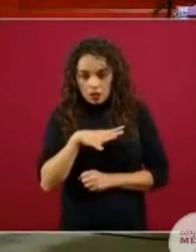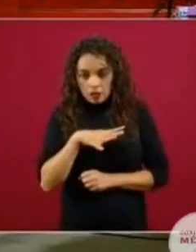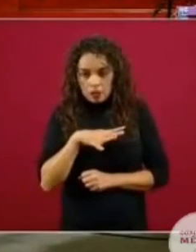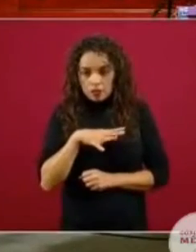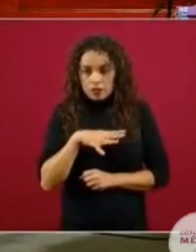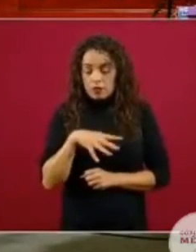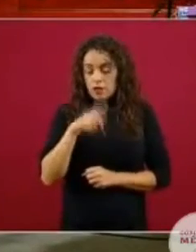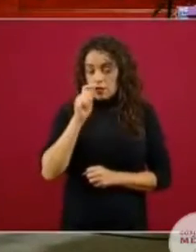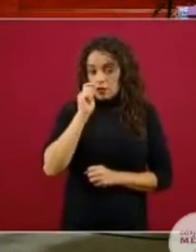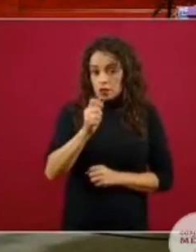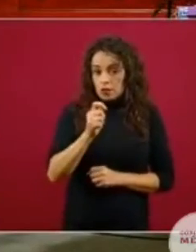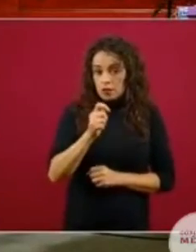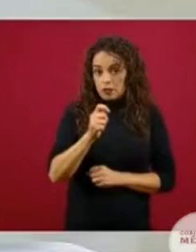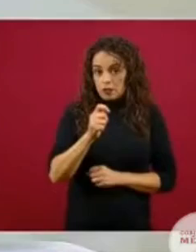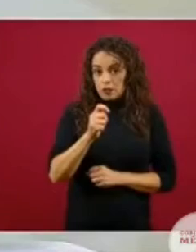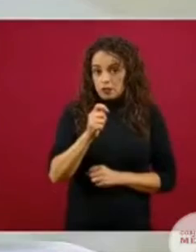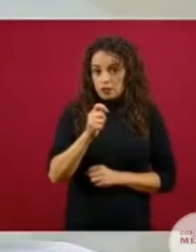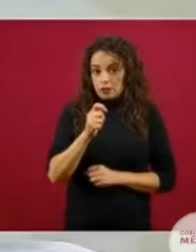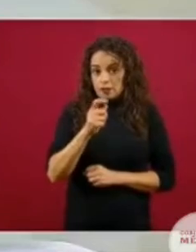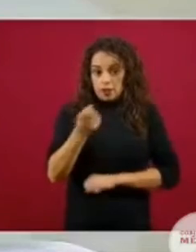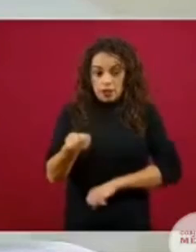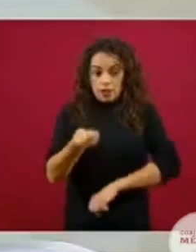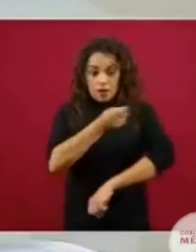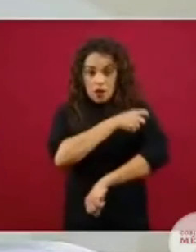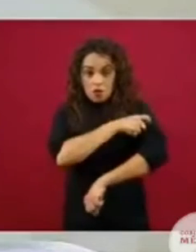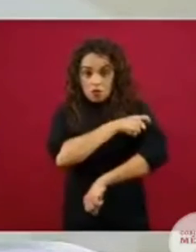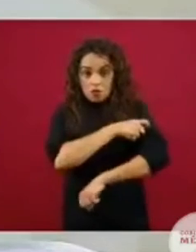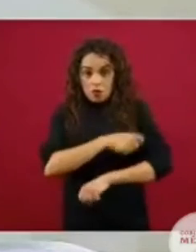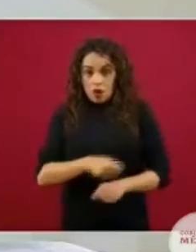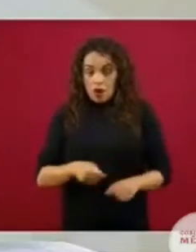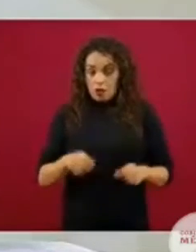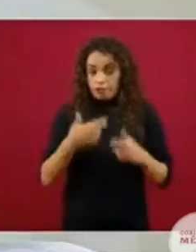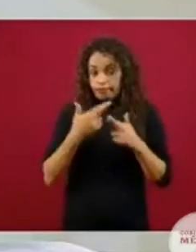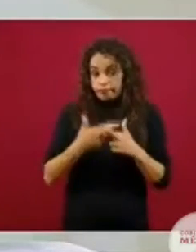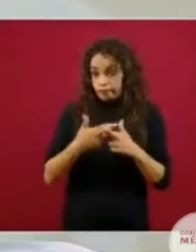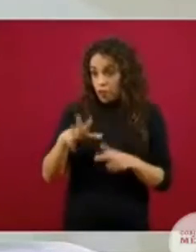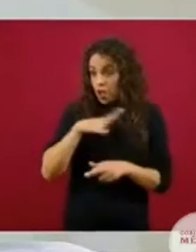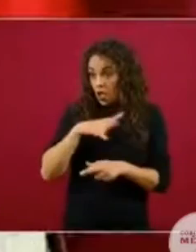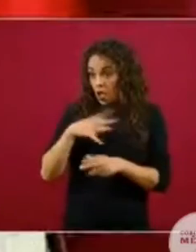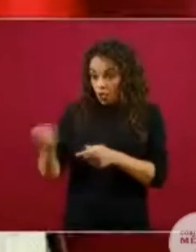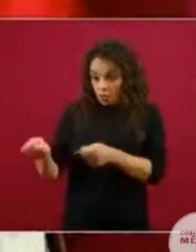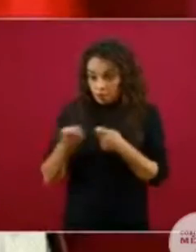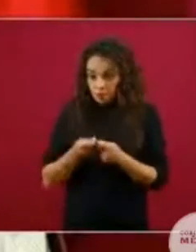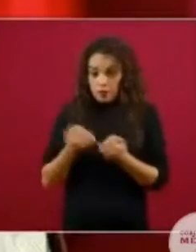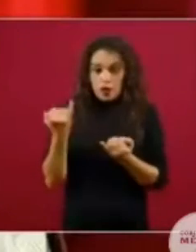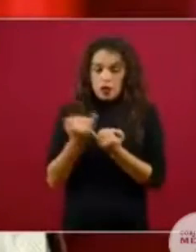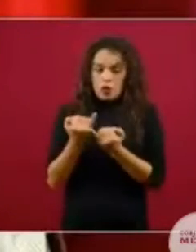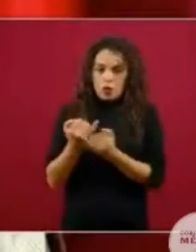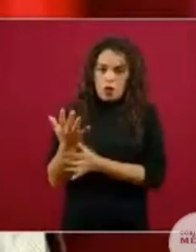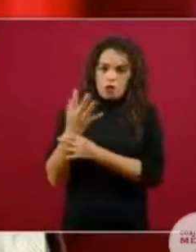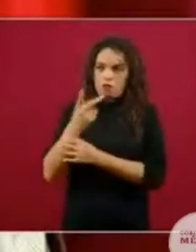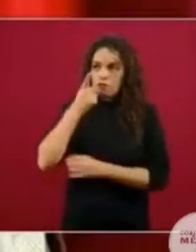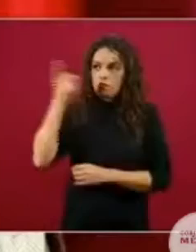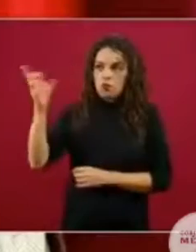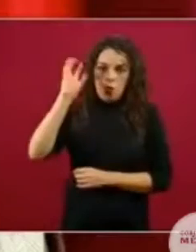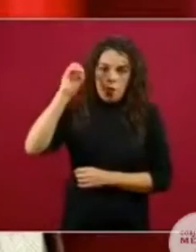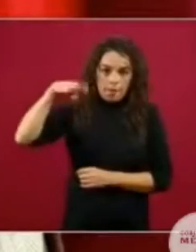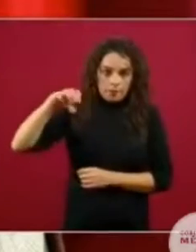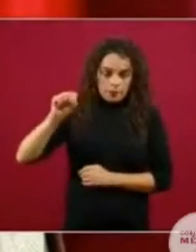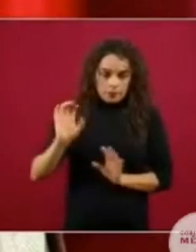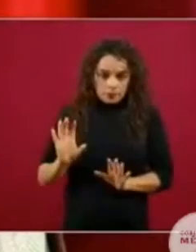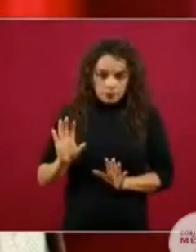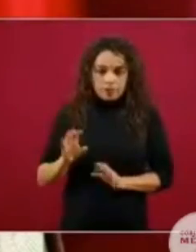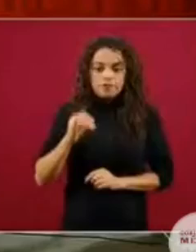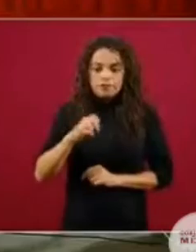dosis de inicio aseguradas como lo está vigilando también la oms pues vamos a tener el éxito y por lo tanto vamos